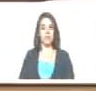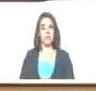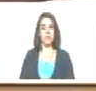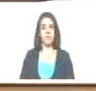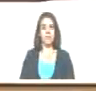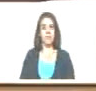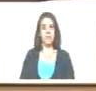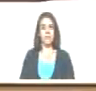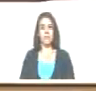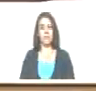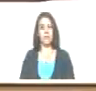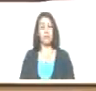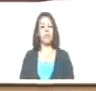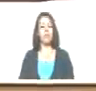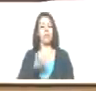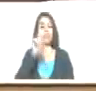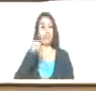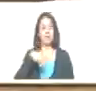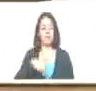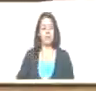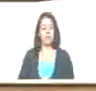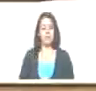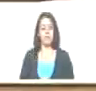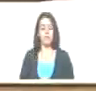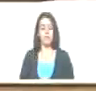Y por otra parte,